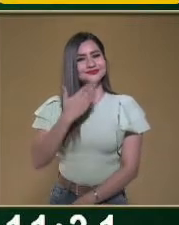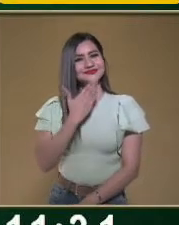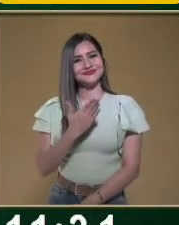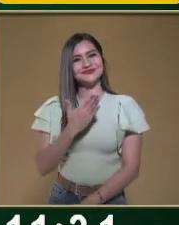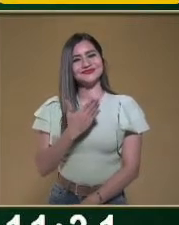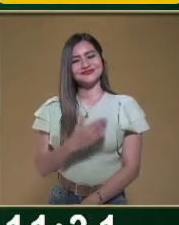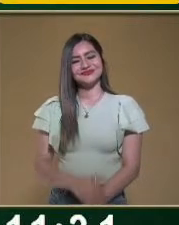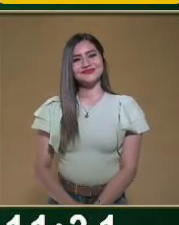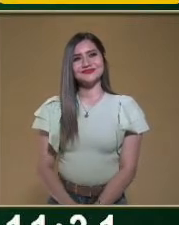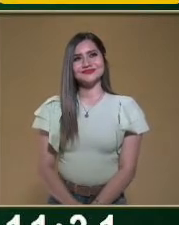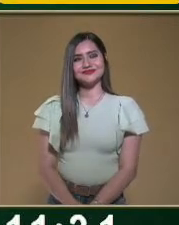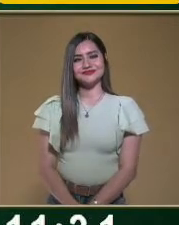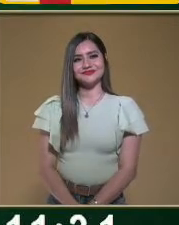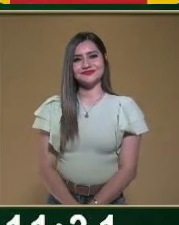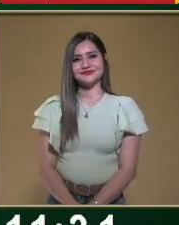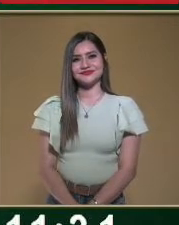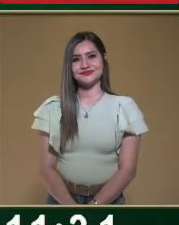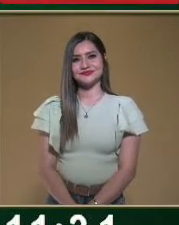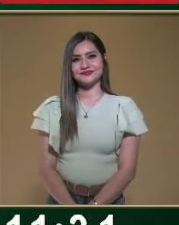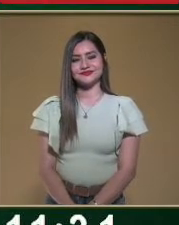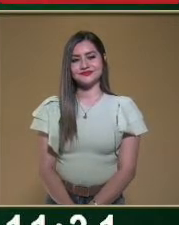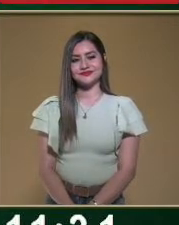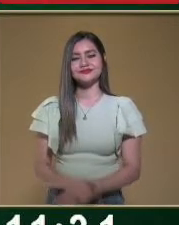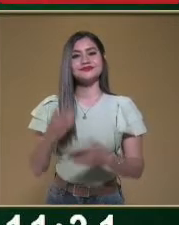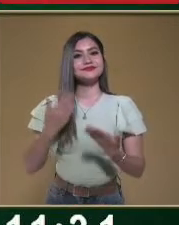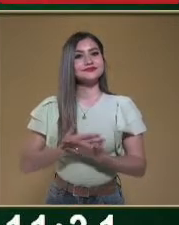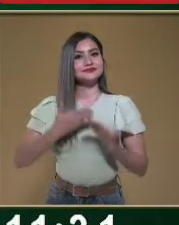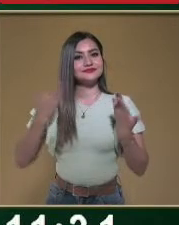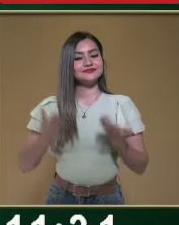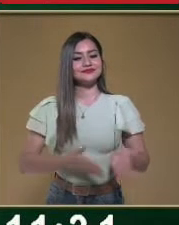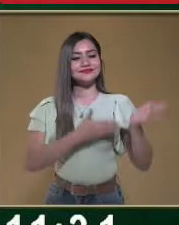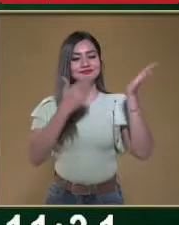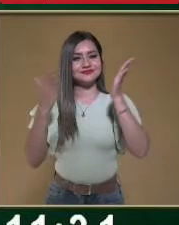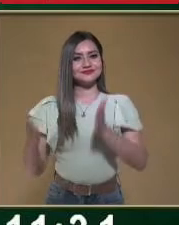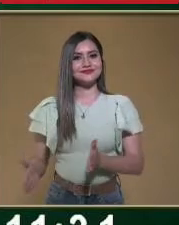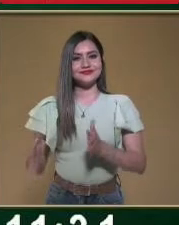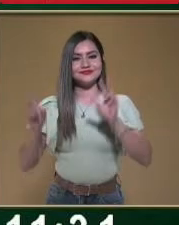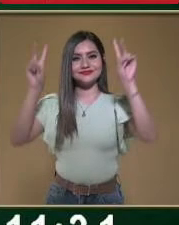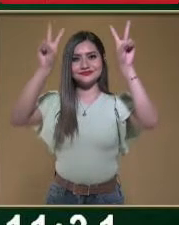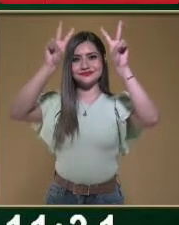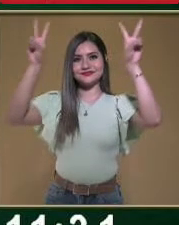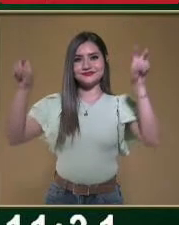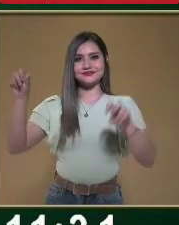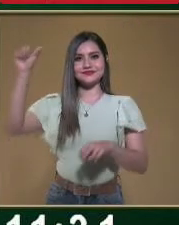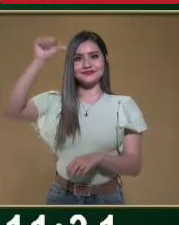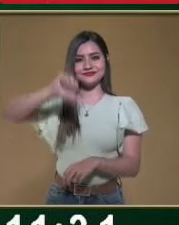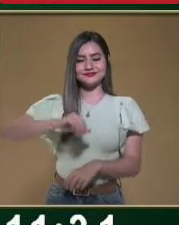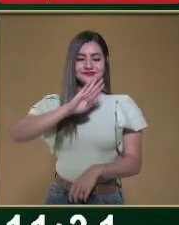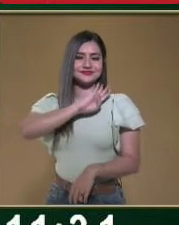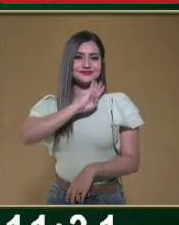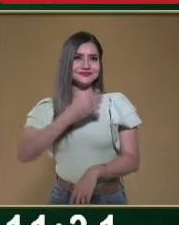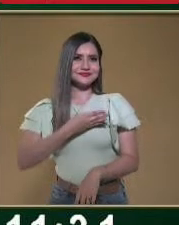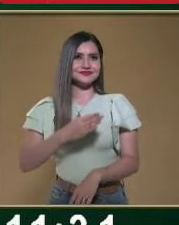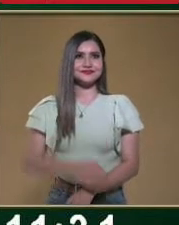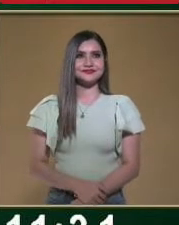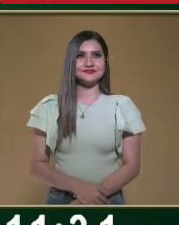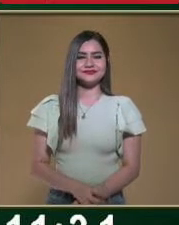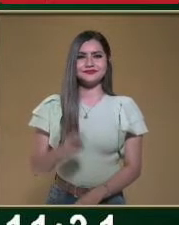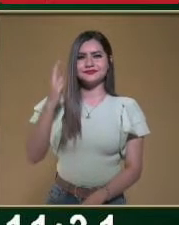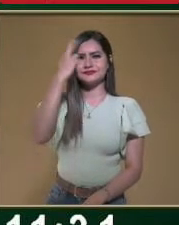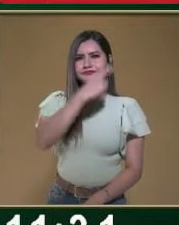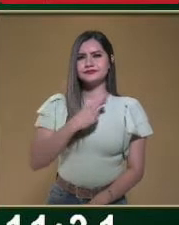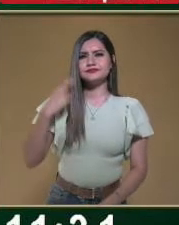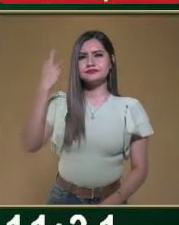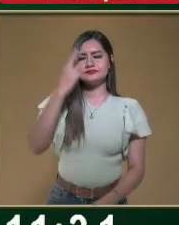divertiste con este juego de cazapalabras. Y ahora sí, vamos a continuar con nuestro tema de español. Observa los siguientes